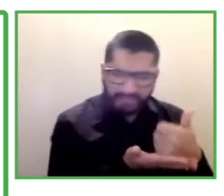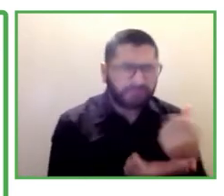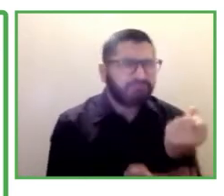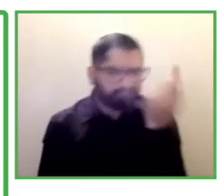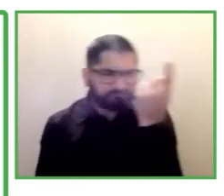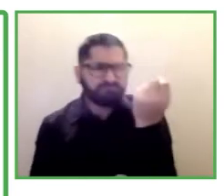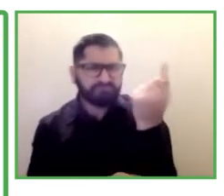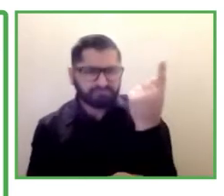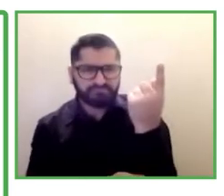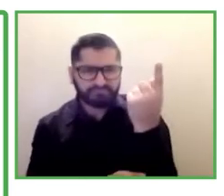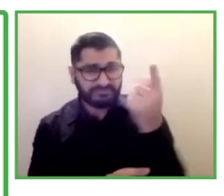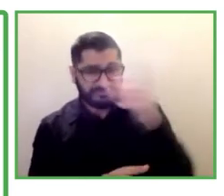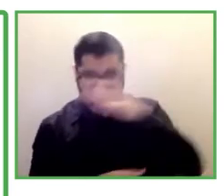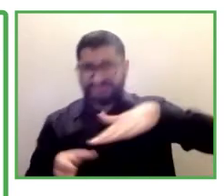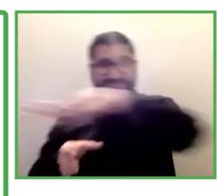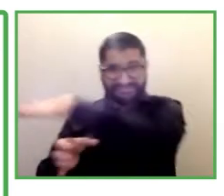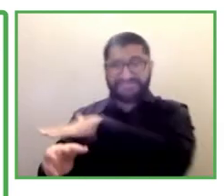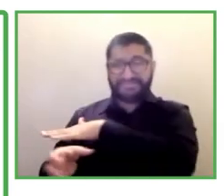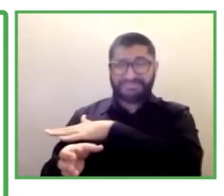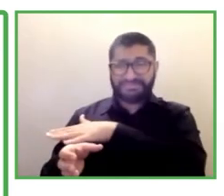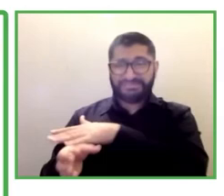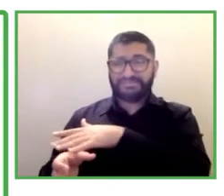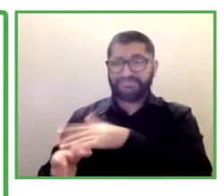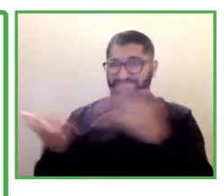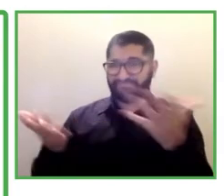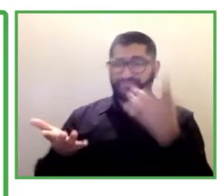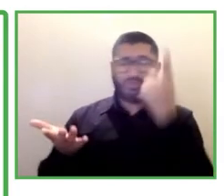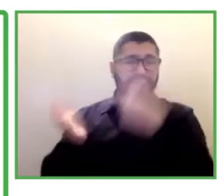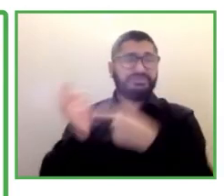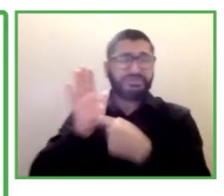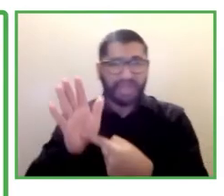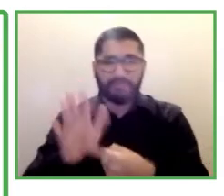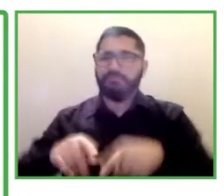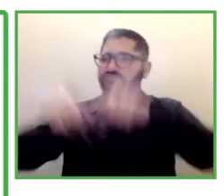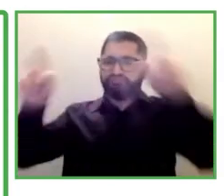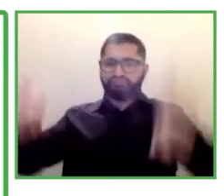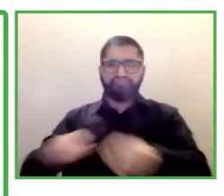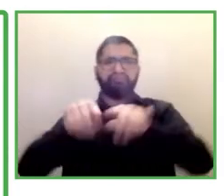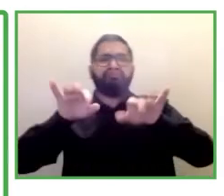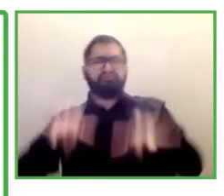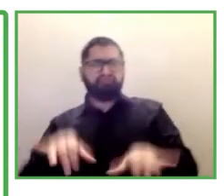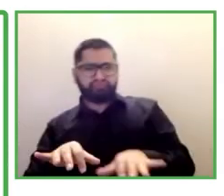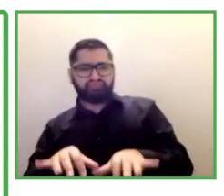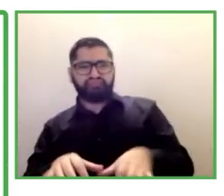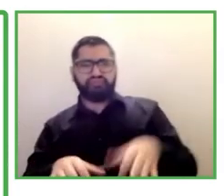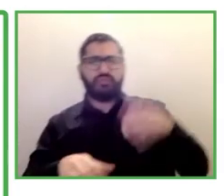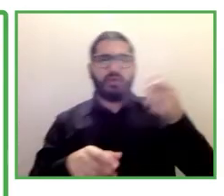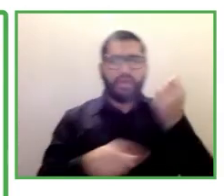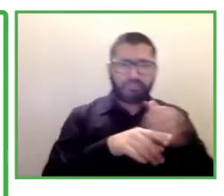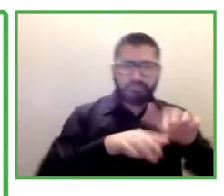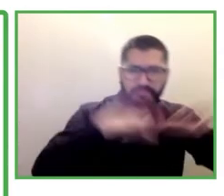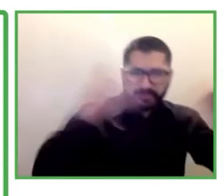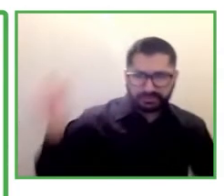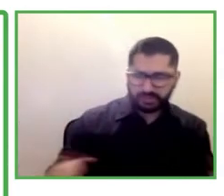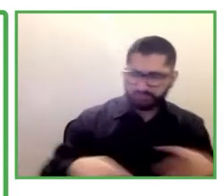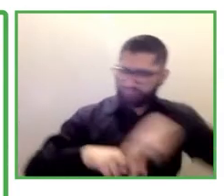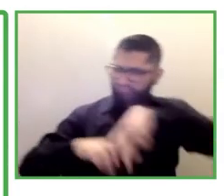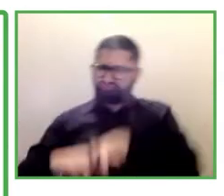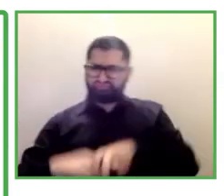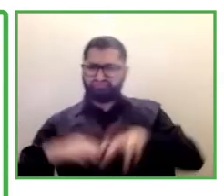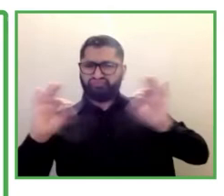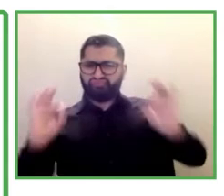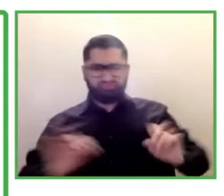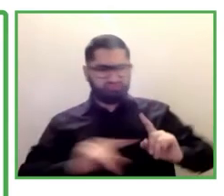del empleado. No hay que tocarlo, no hay que tomarlo sin el permiso de ese empleado. Les puedo